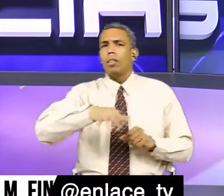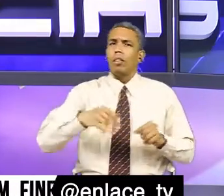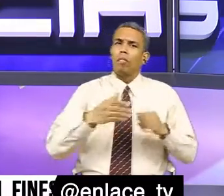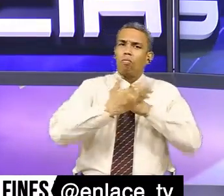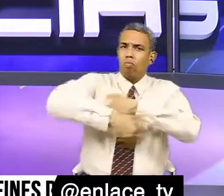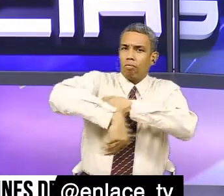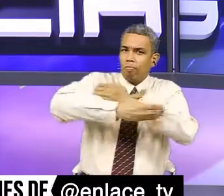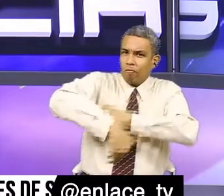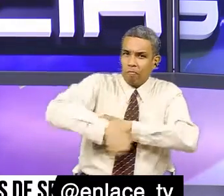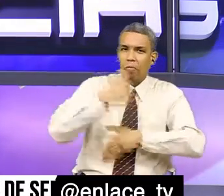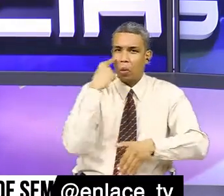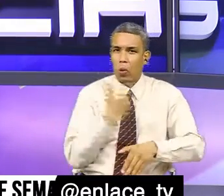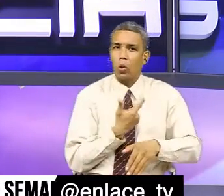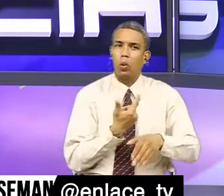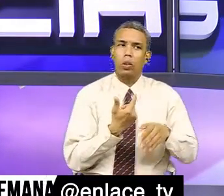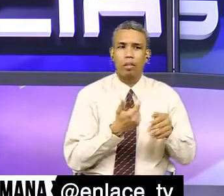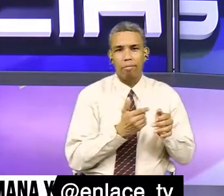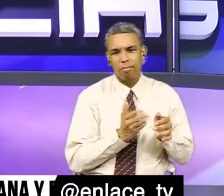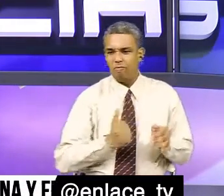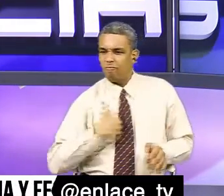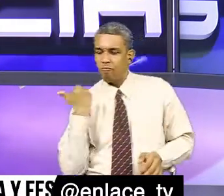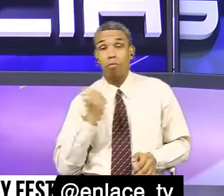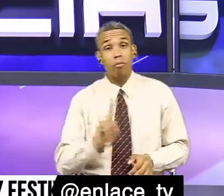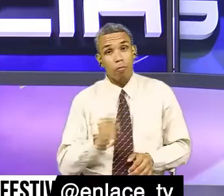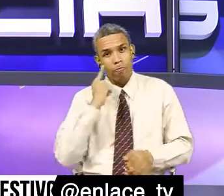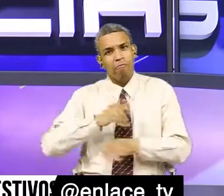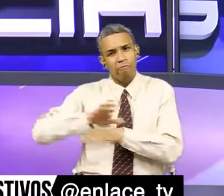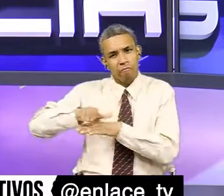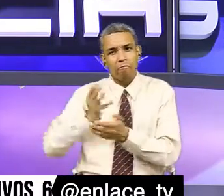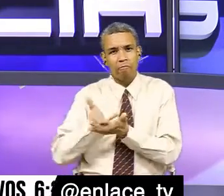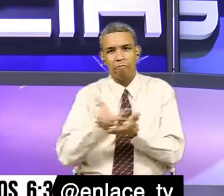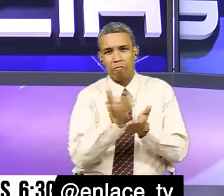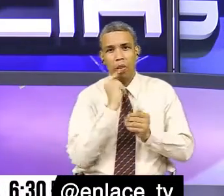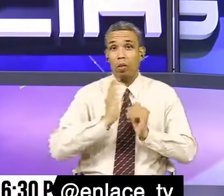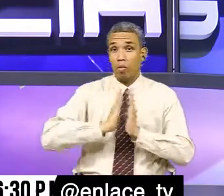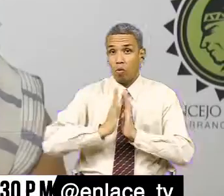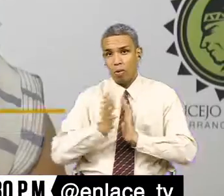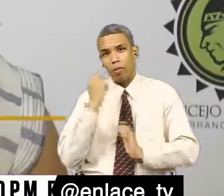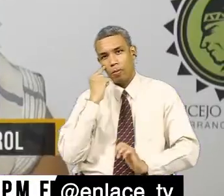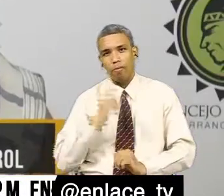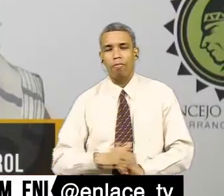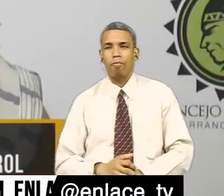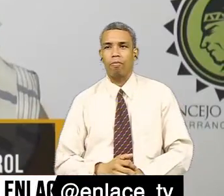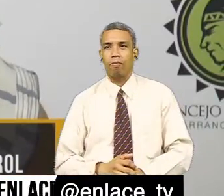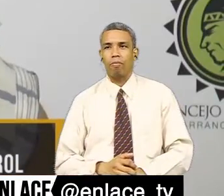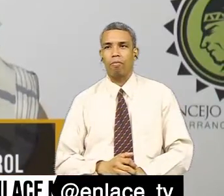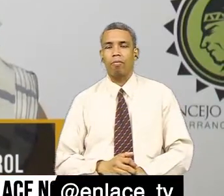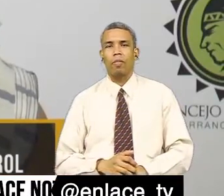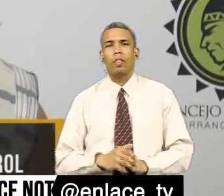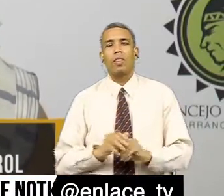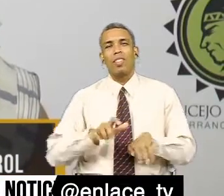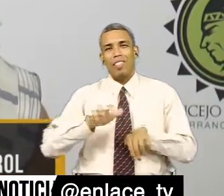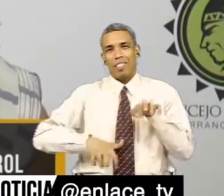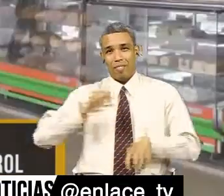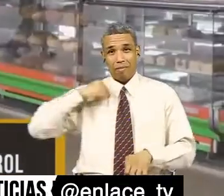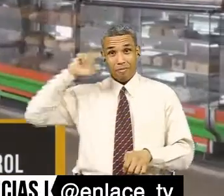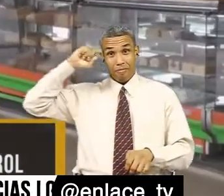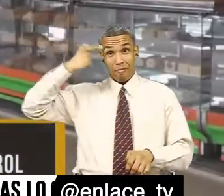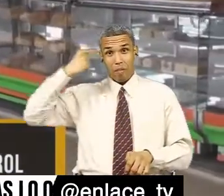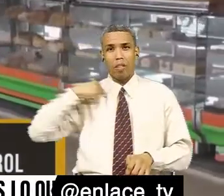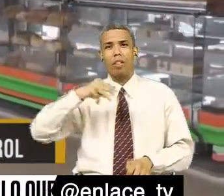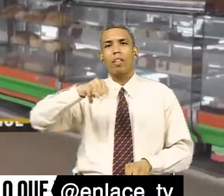de las acciones pedagógicas y sancionatorias realizadas a los comerciantes. Mayerly Ulloque, secretaria de Gobierno, dijo que continuará con